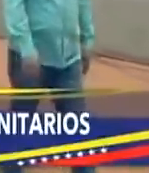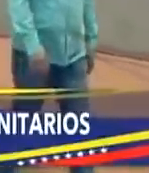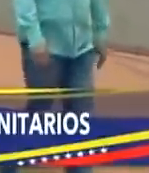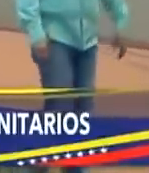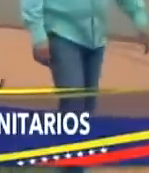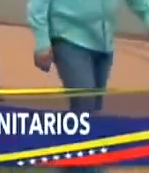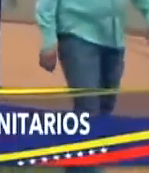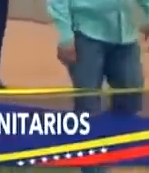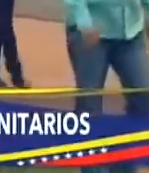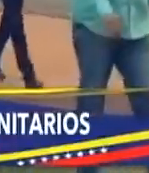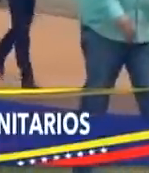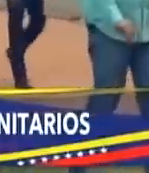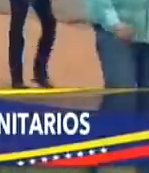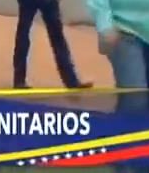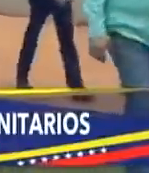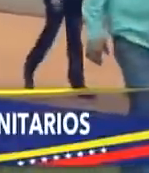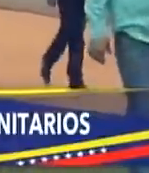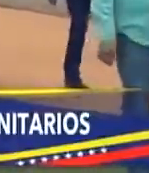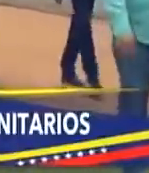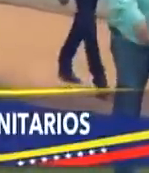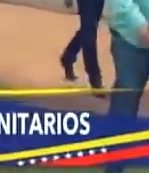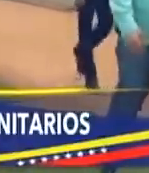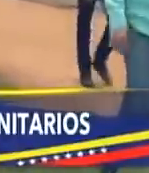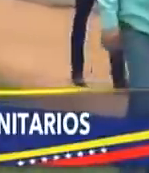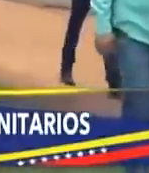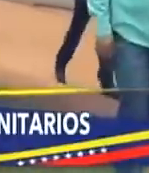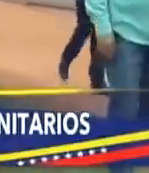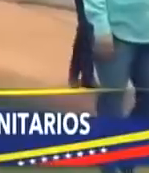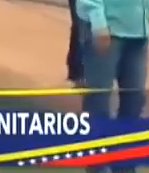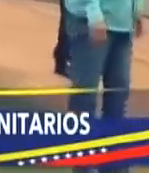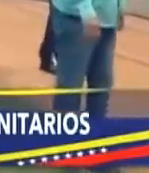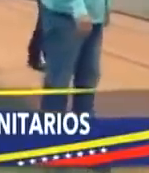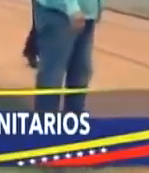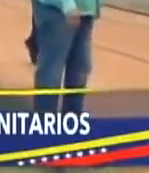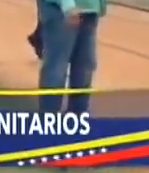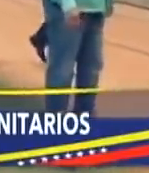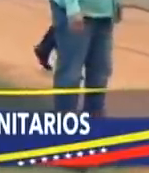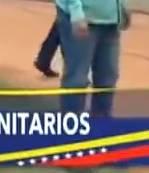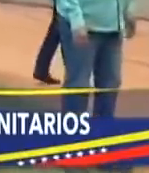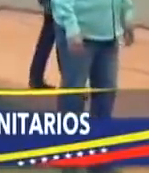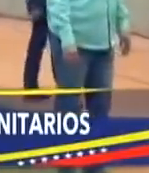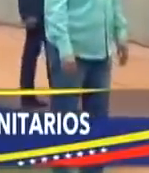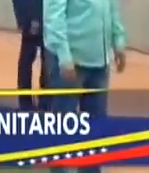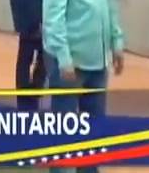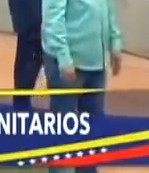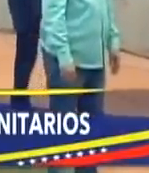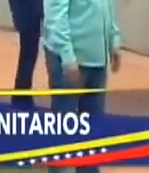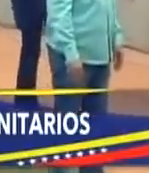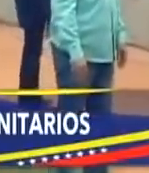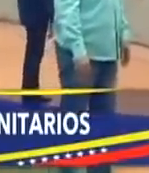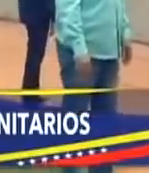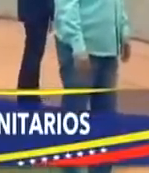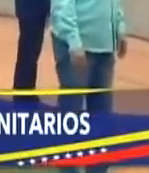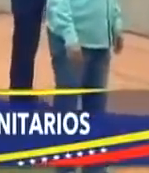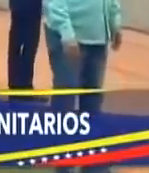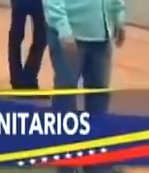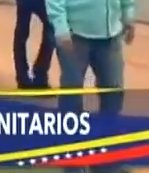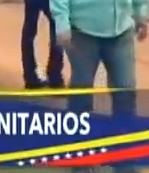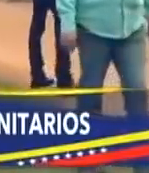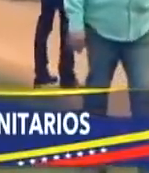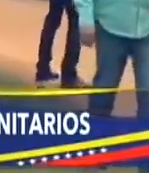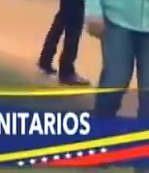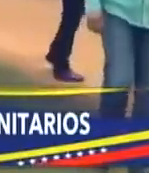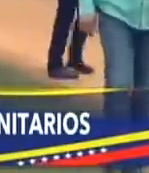la electricidad, también con la alimentación, vialidad, transporte, han sido aprobados durante esta jornada